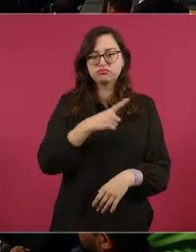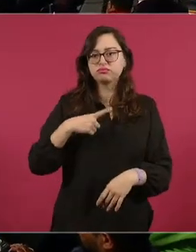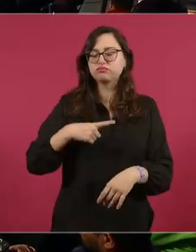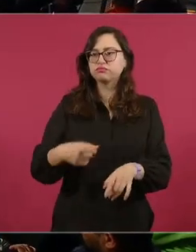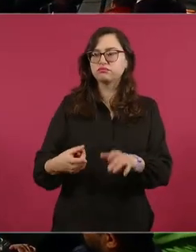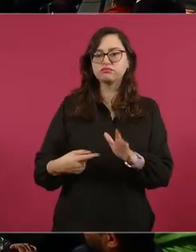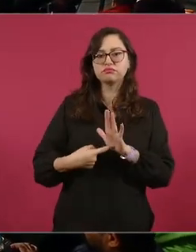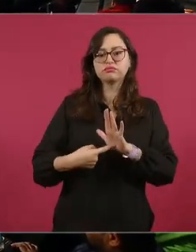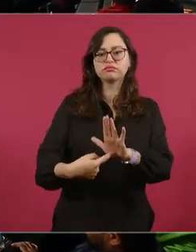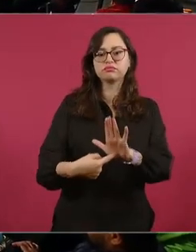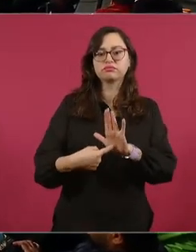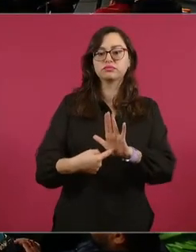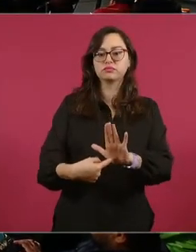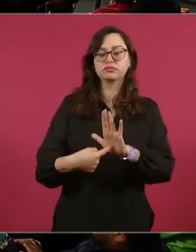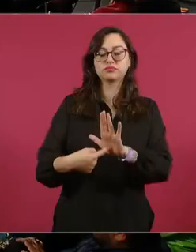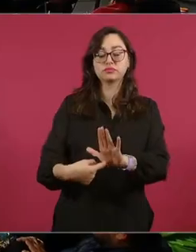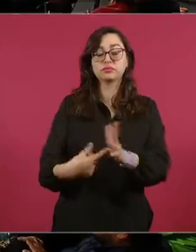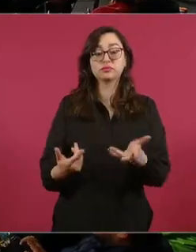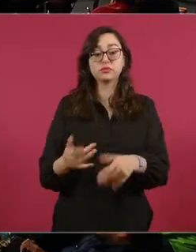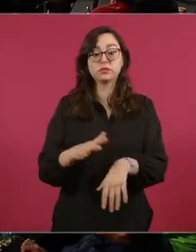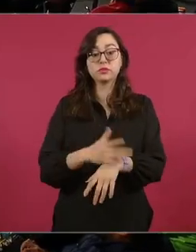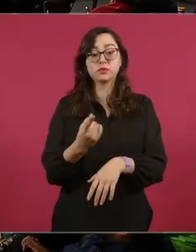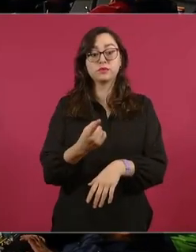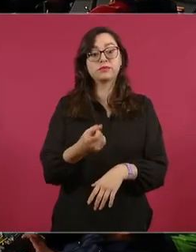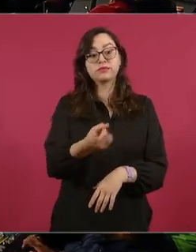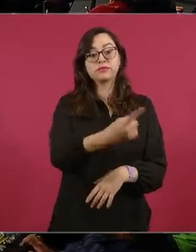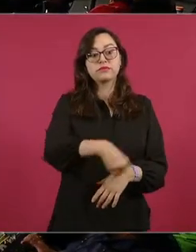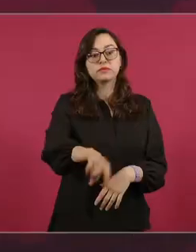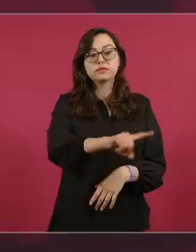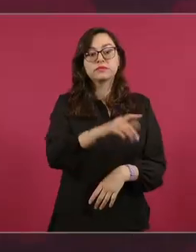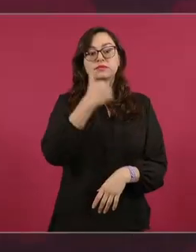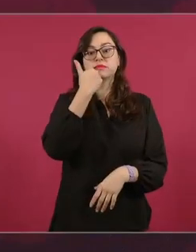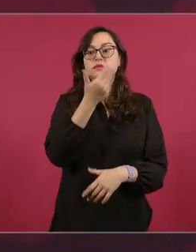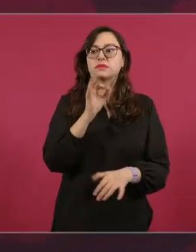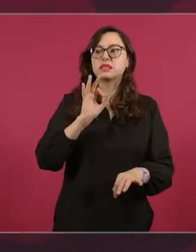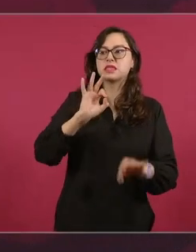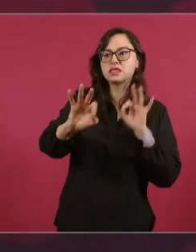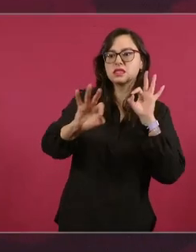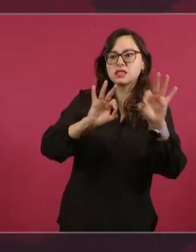tiene propósitos tendenciosos,